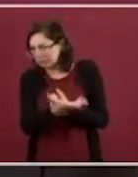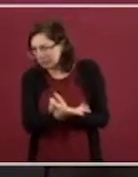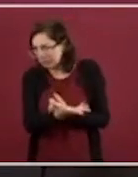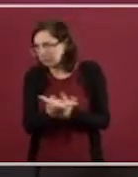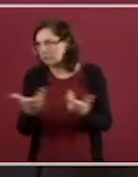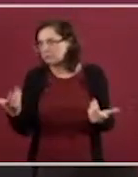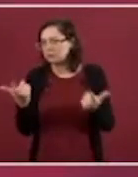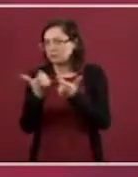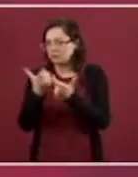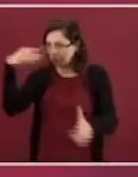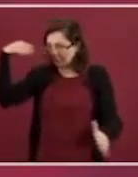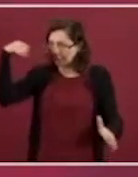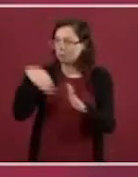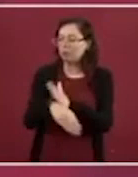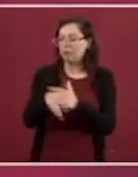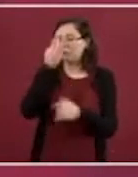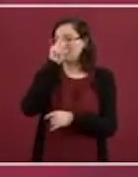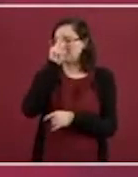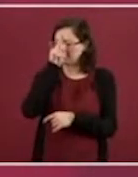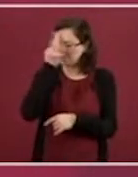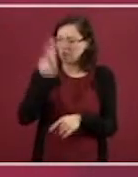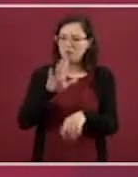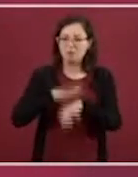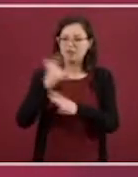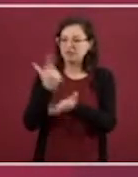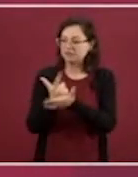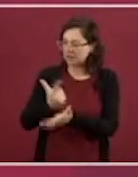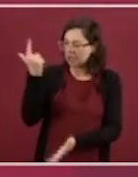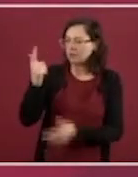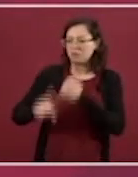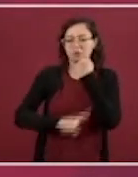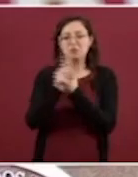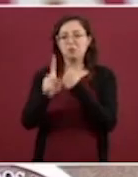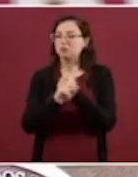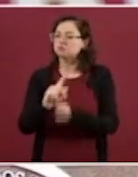la caída en el precio del petróleo y profundizar más la crisis?